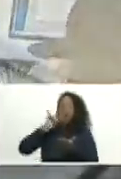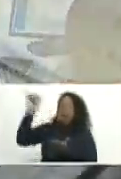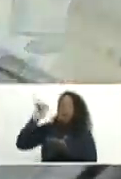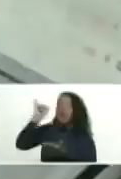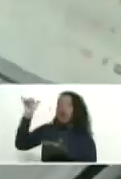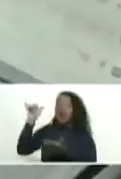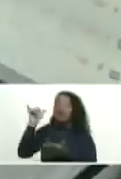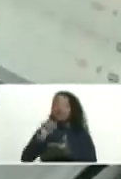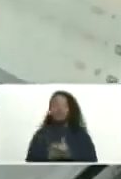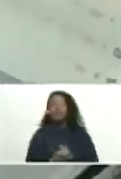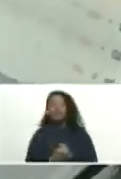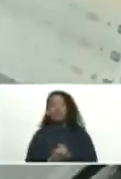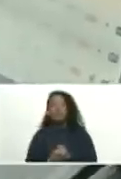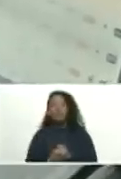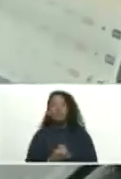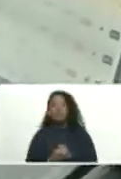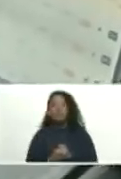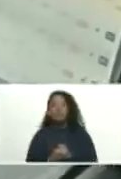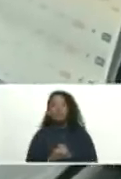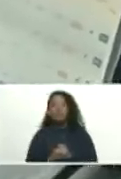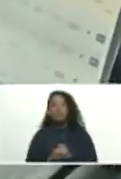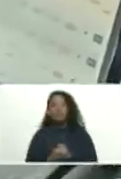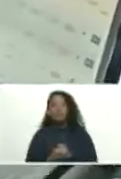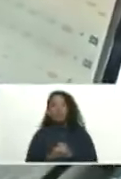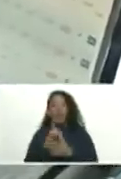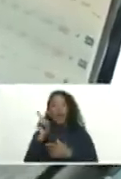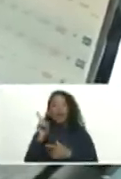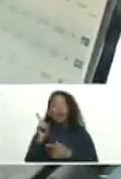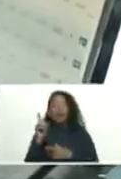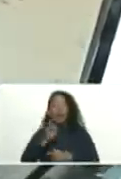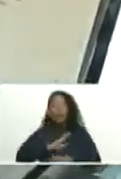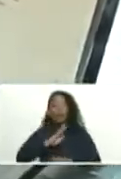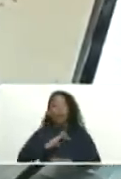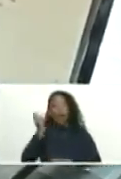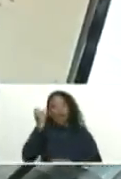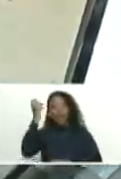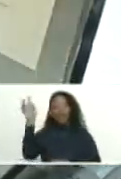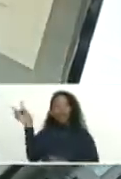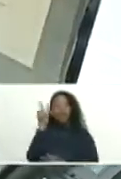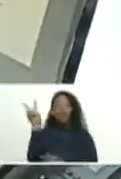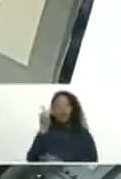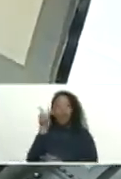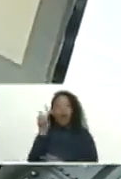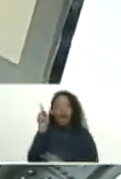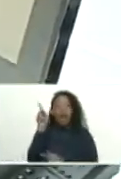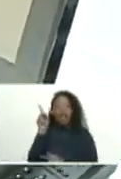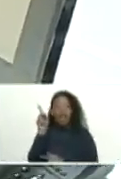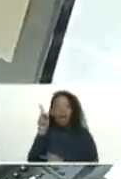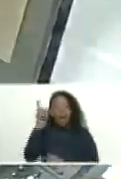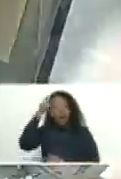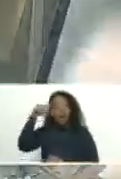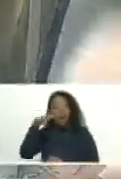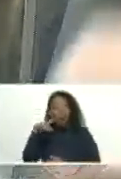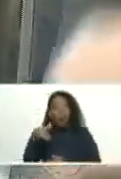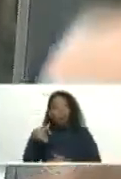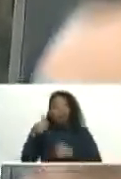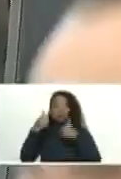la aplicación Ven App, aplicación venezolana, que ha sido acogida